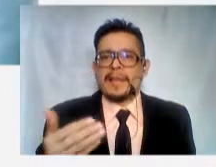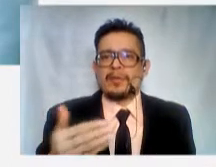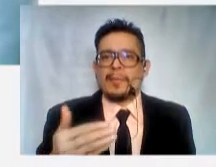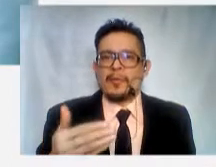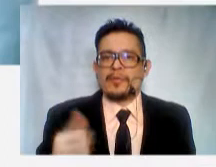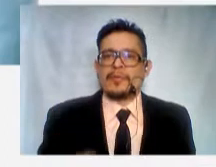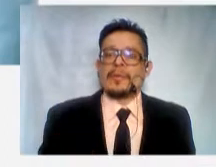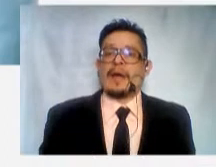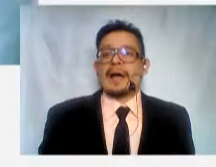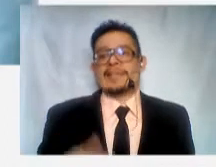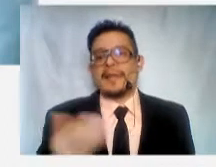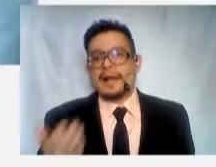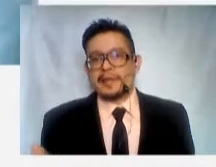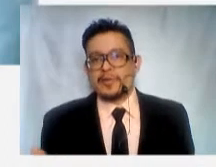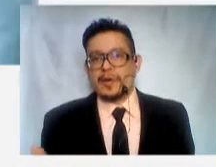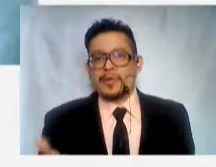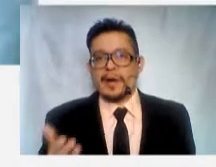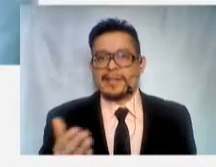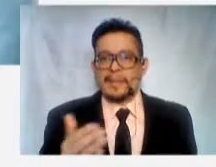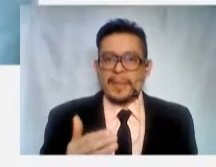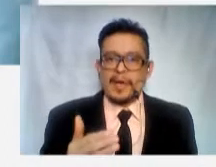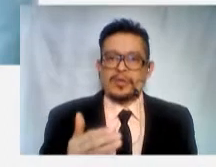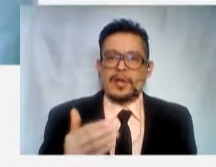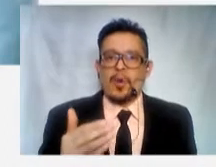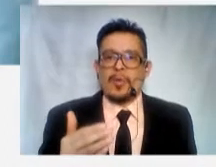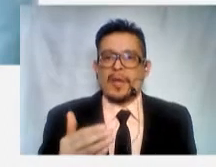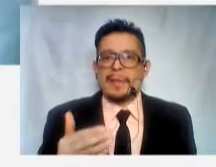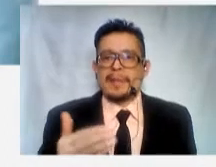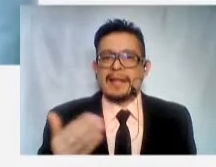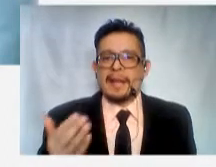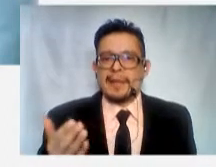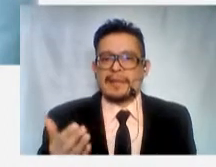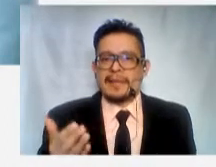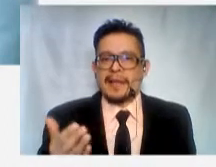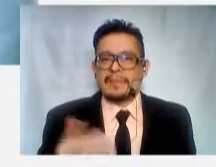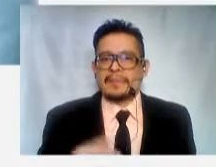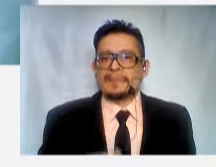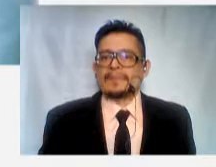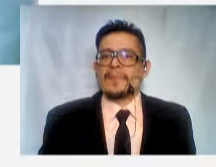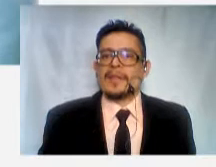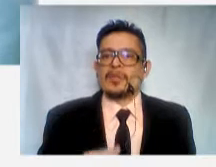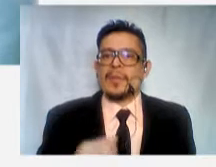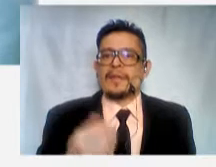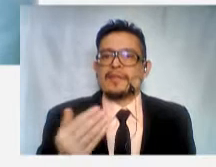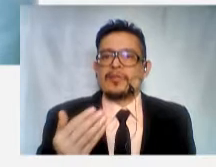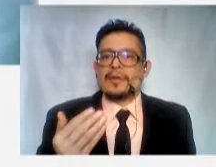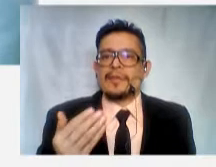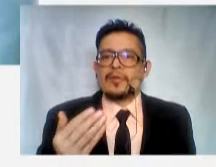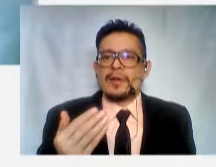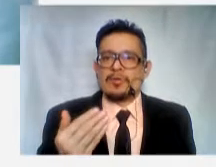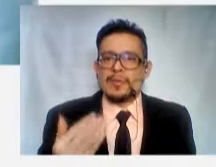respeto y apoyo acceder a la atención en lugares apropiados y cómodos que permitan la privacidad tomar